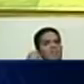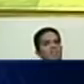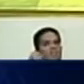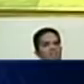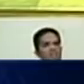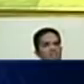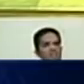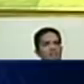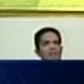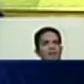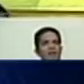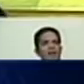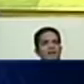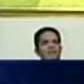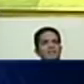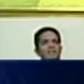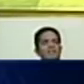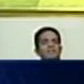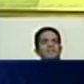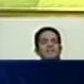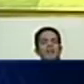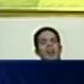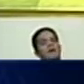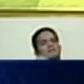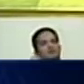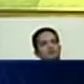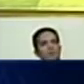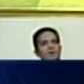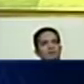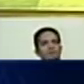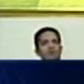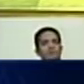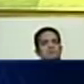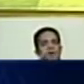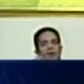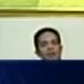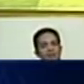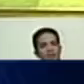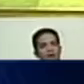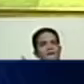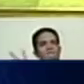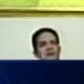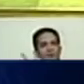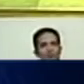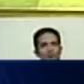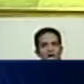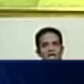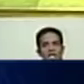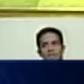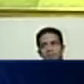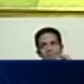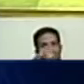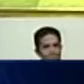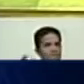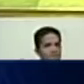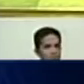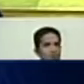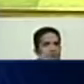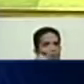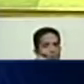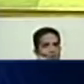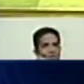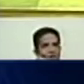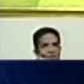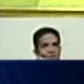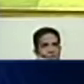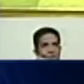todo la circunstancia creada para llevar a Venezuela al Consejo de Seguridad, tuvieron la dignidad